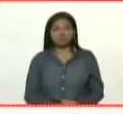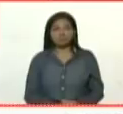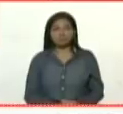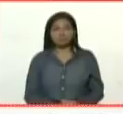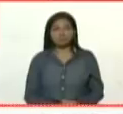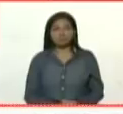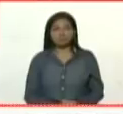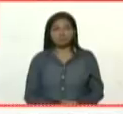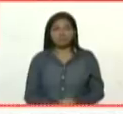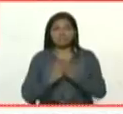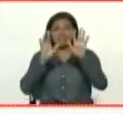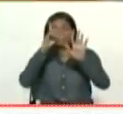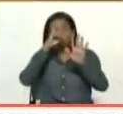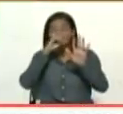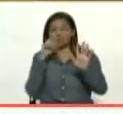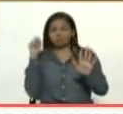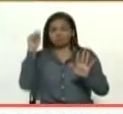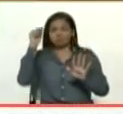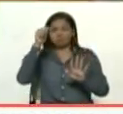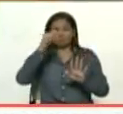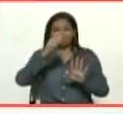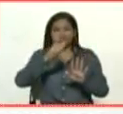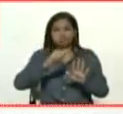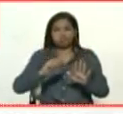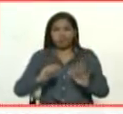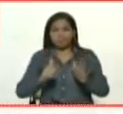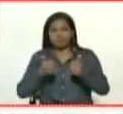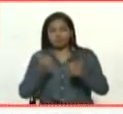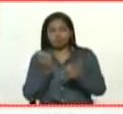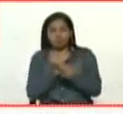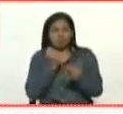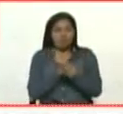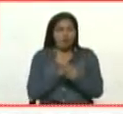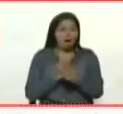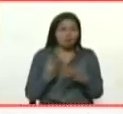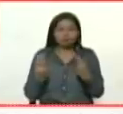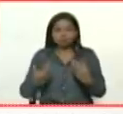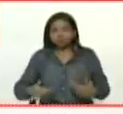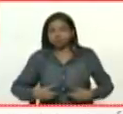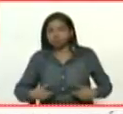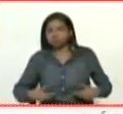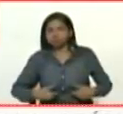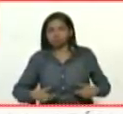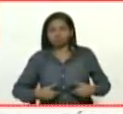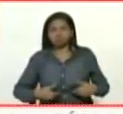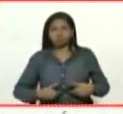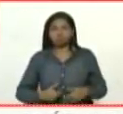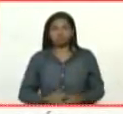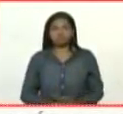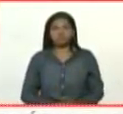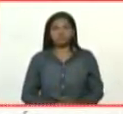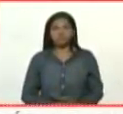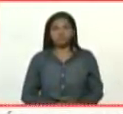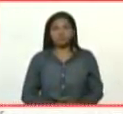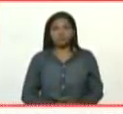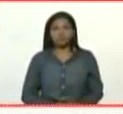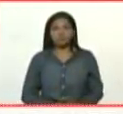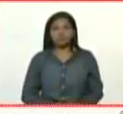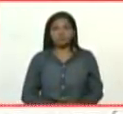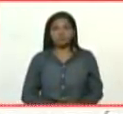Bueno, son 10 años de mucho trabajo, de mucho esfuerzo, que ha